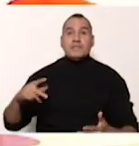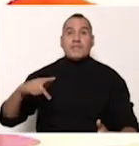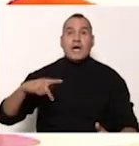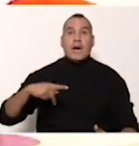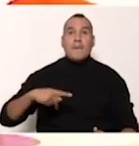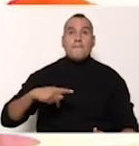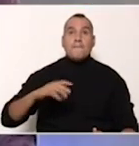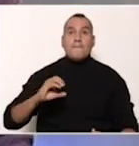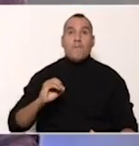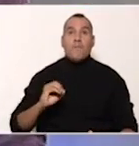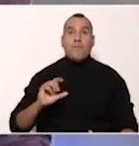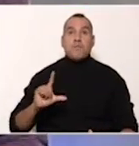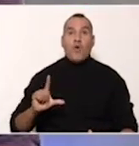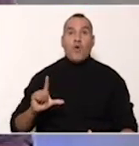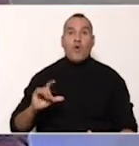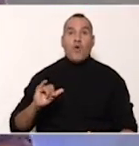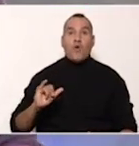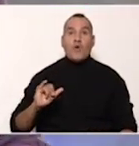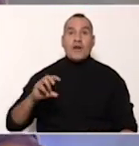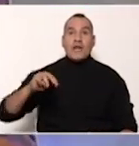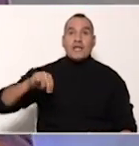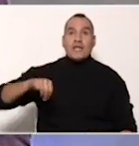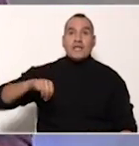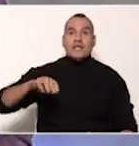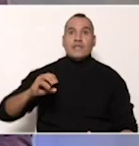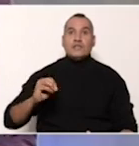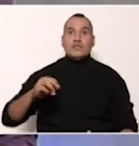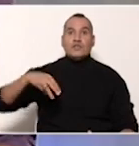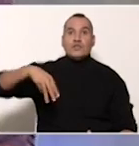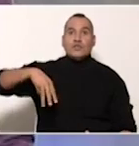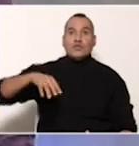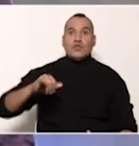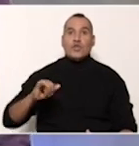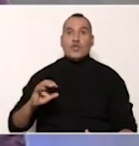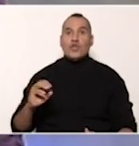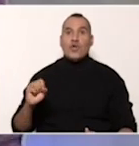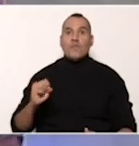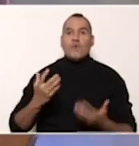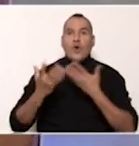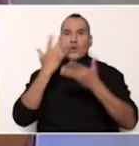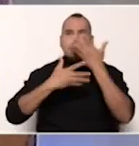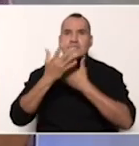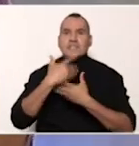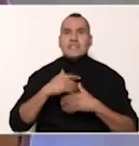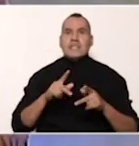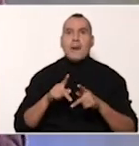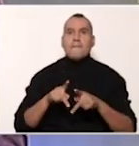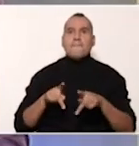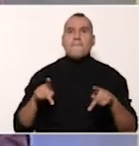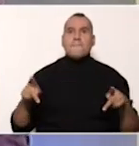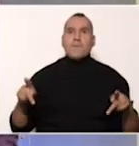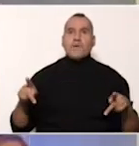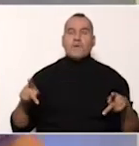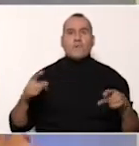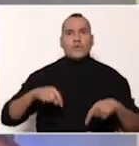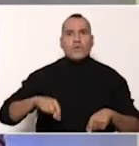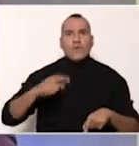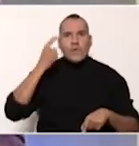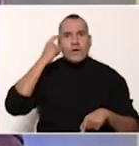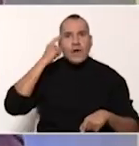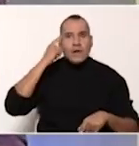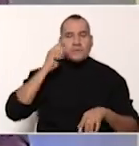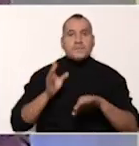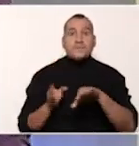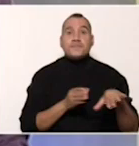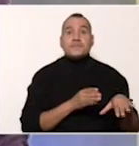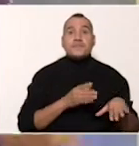operaciones. Así es, Jocelyn, si usted quiere saber cómo se realiza una página web, cuáles son los pasos a seguir, bien atentos a la clase del día de hoy porque la Fundación